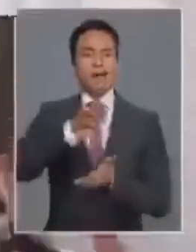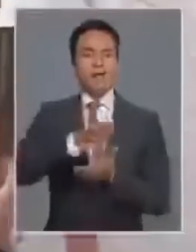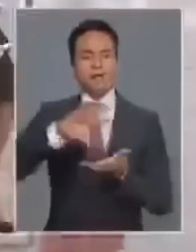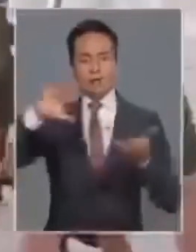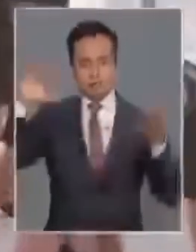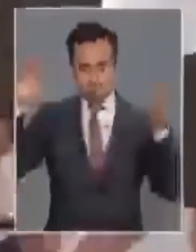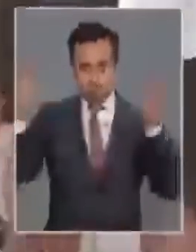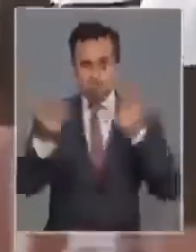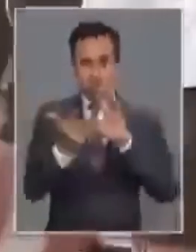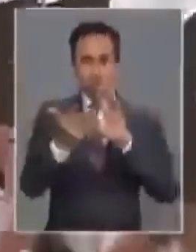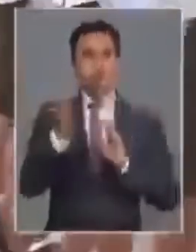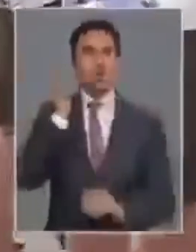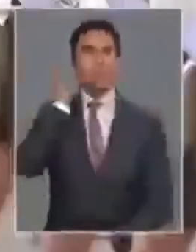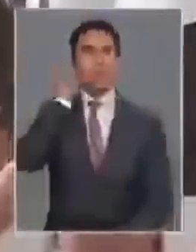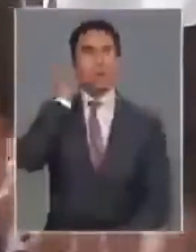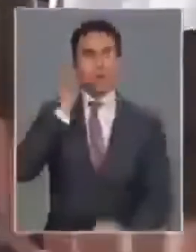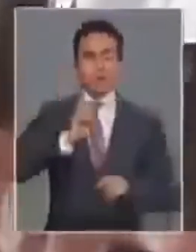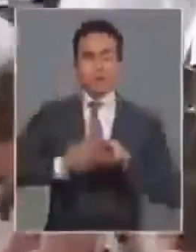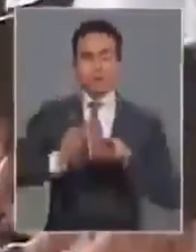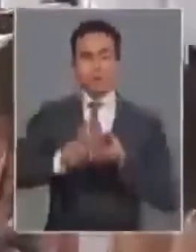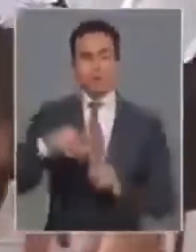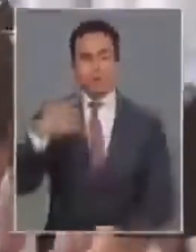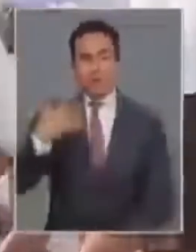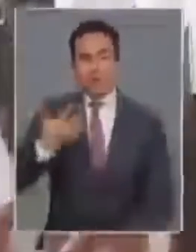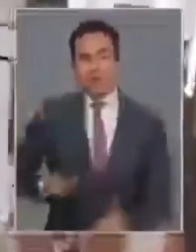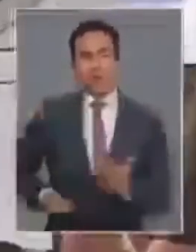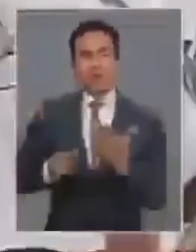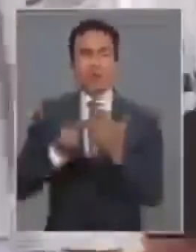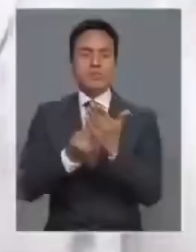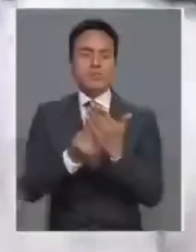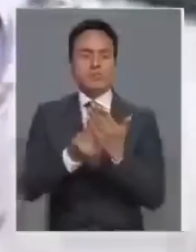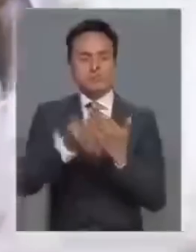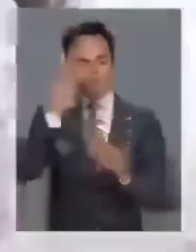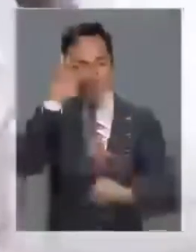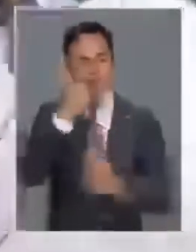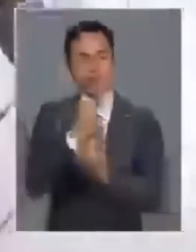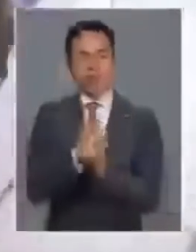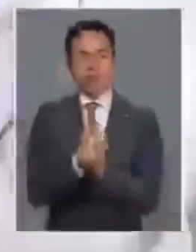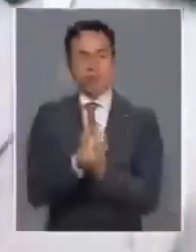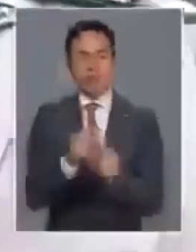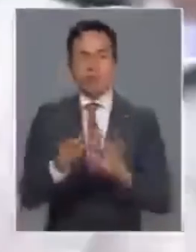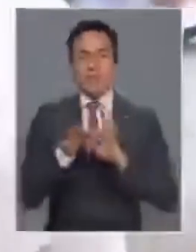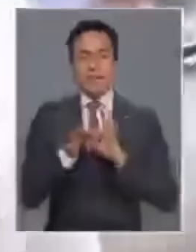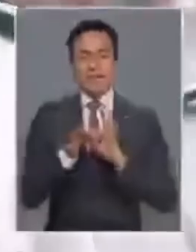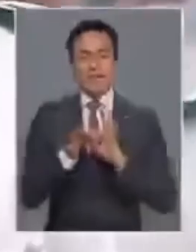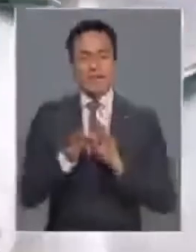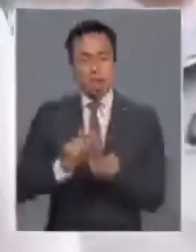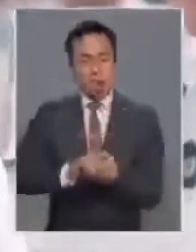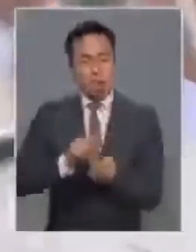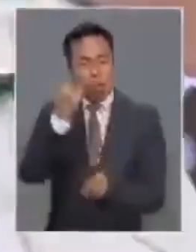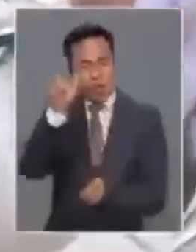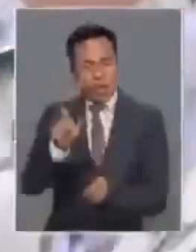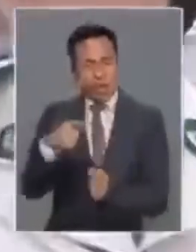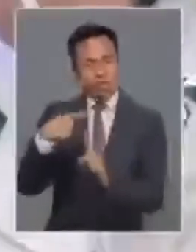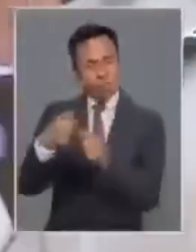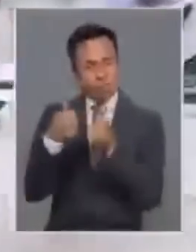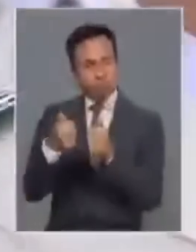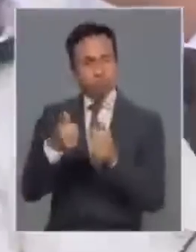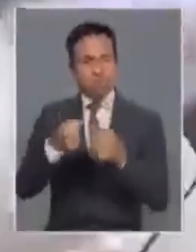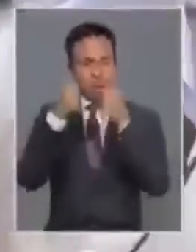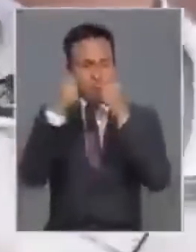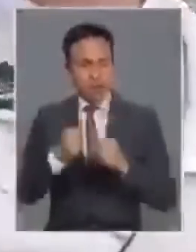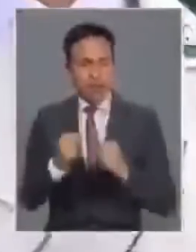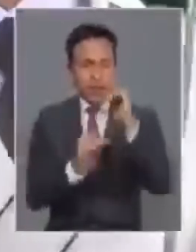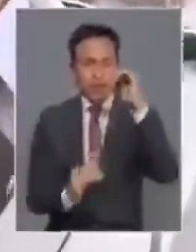ahí porque este no es un canal formal. Claro que nosotros podríamos decir, es que hay que hacerlo, y no, si no, pero aquí estamos para conversar, estamos para